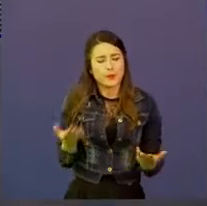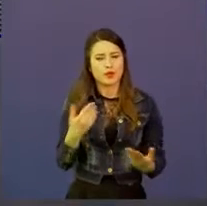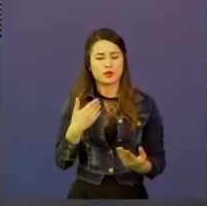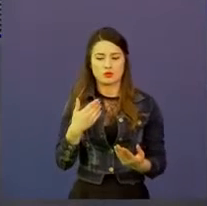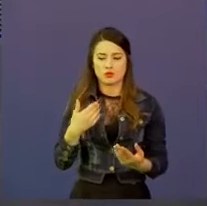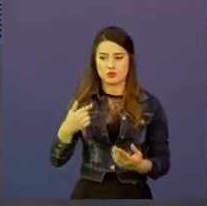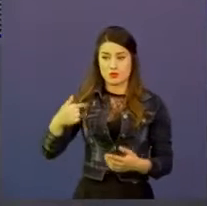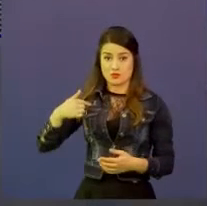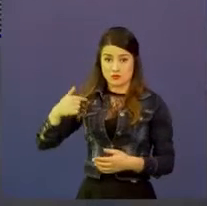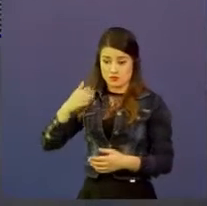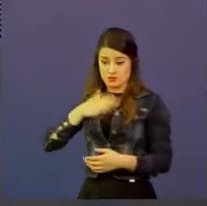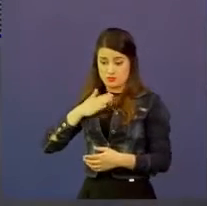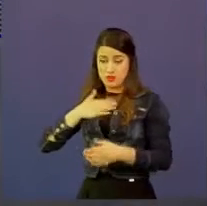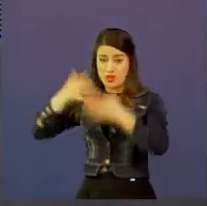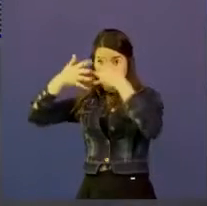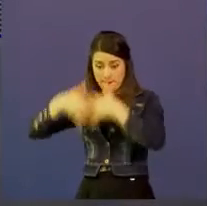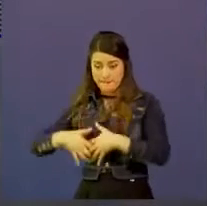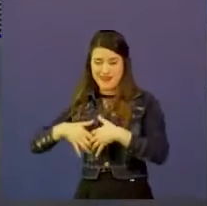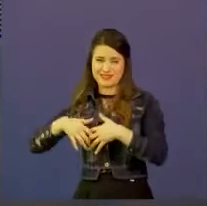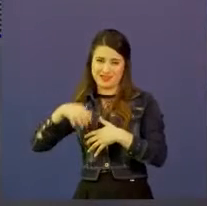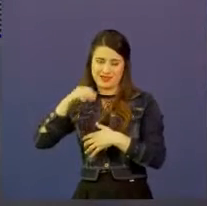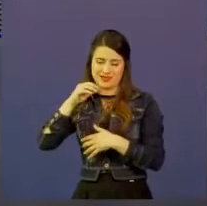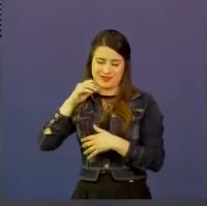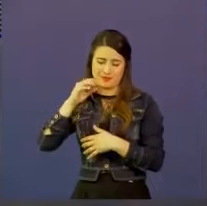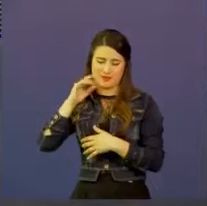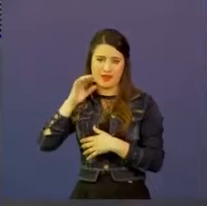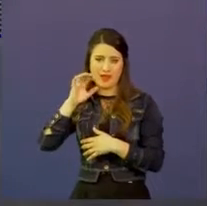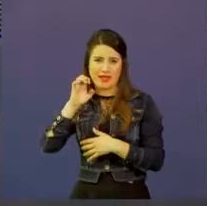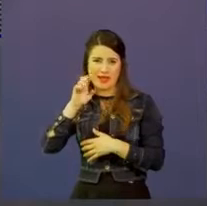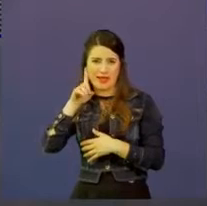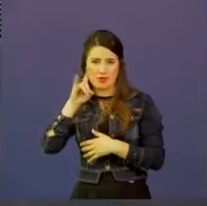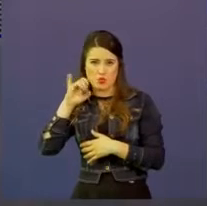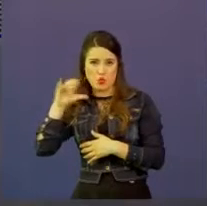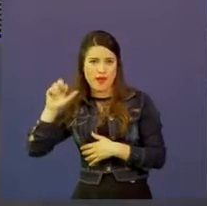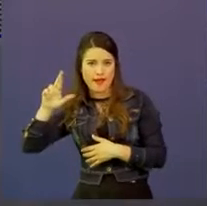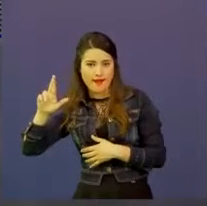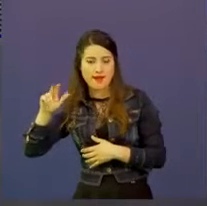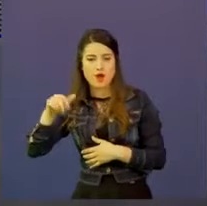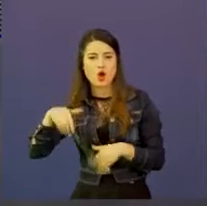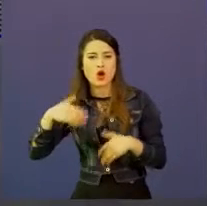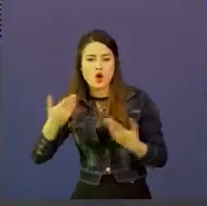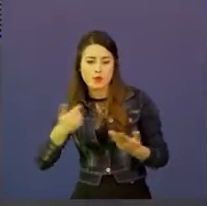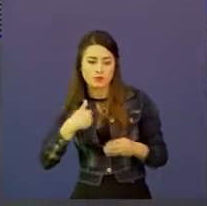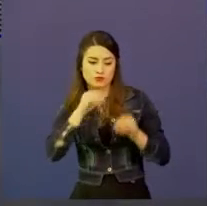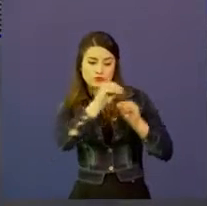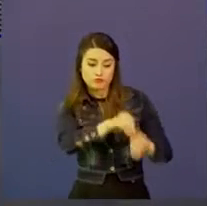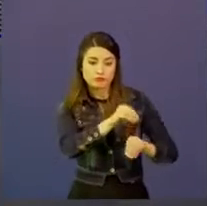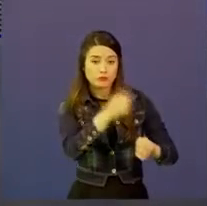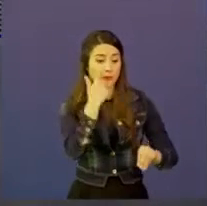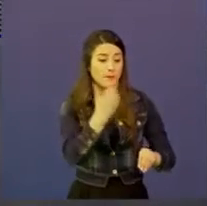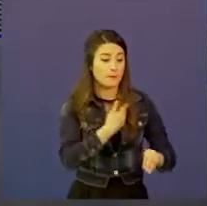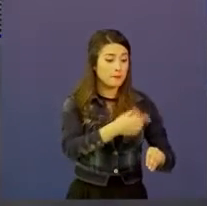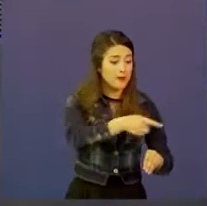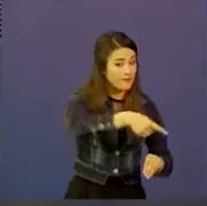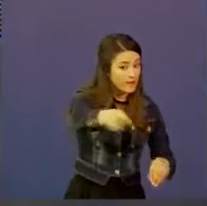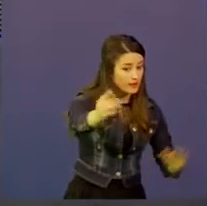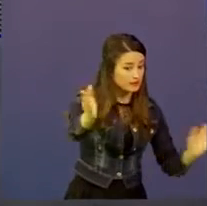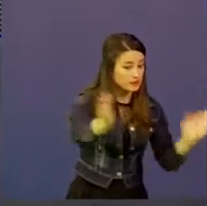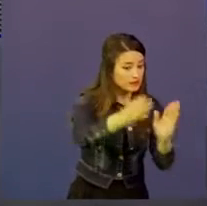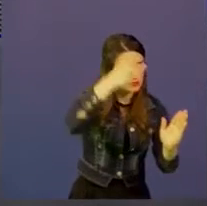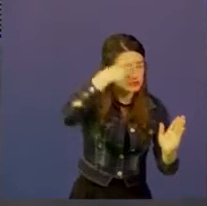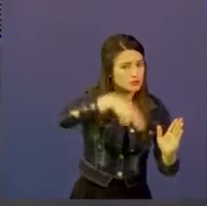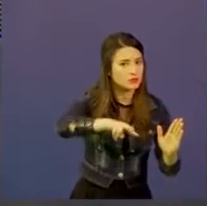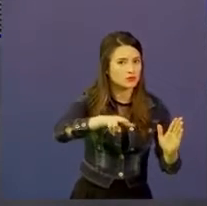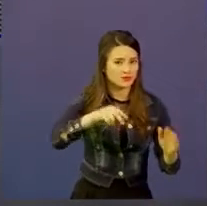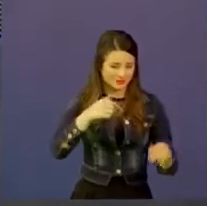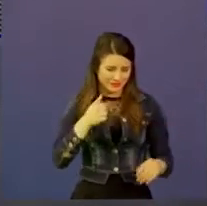padres de familia actividades que nos puedan ayudar a tener un diálogo y acercarnos, que es la